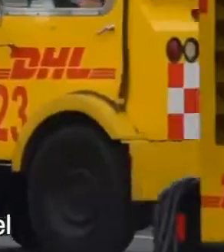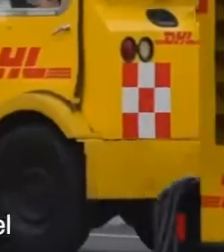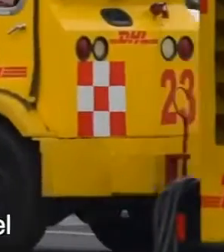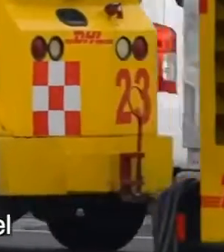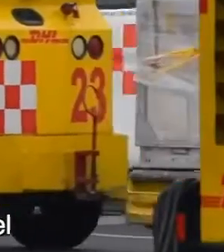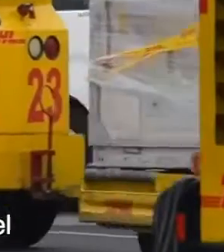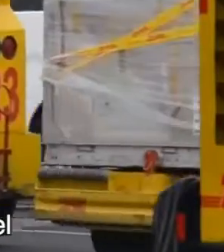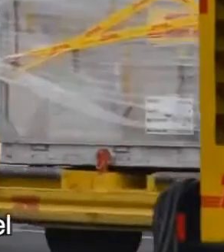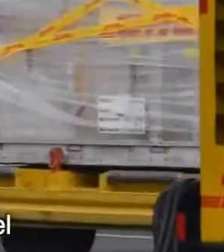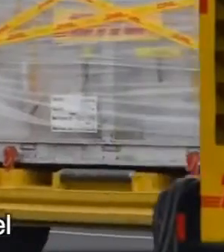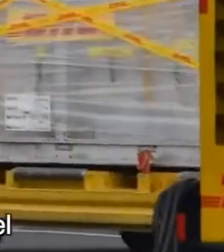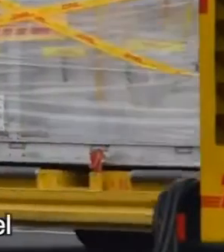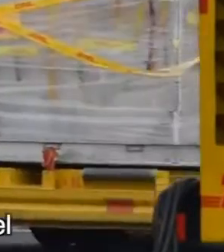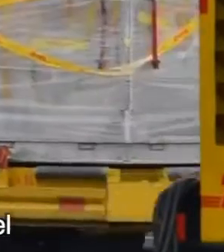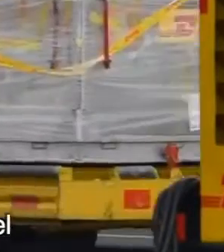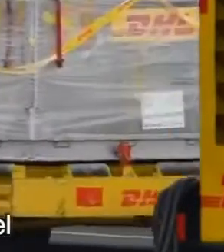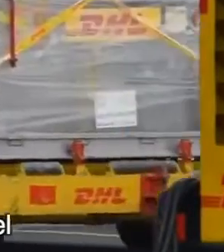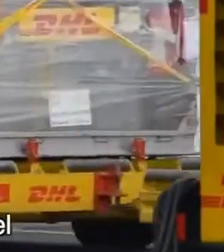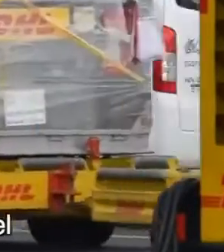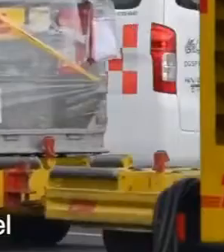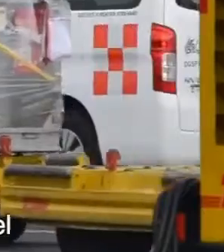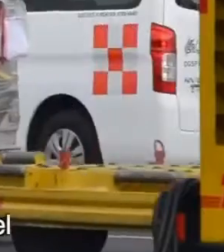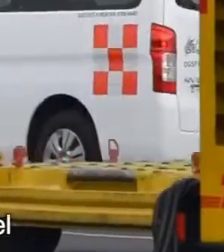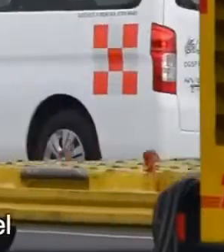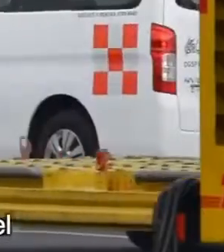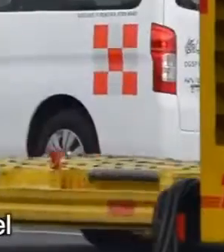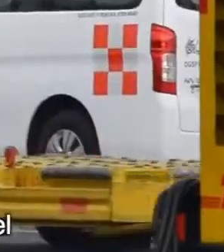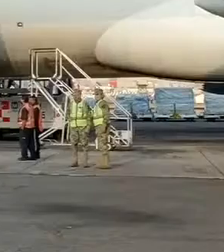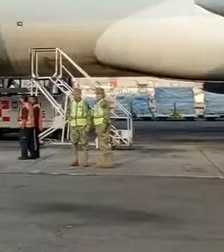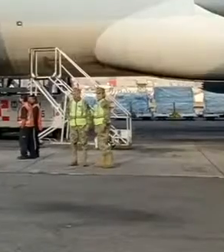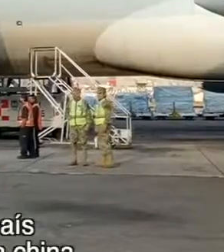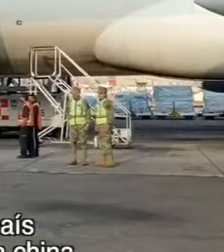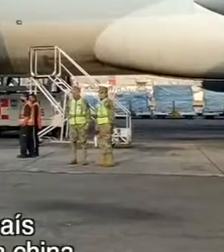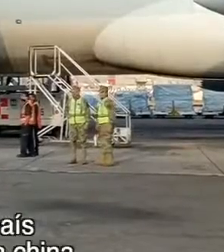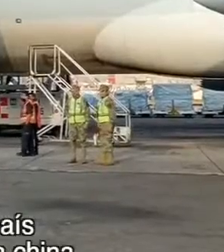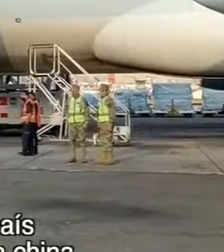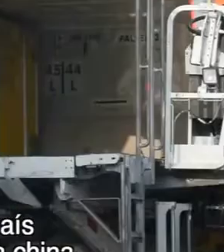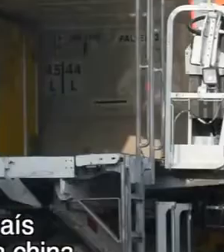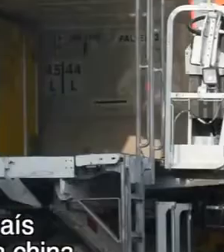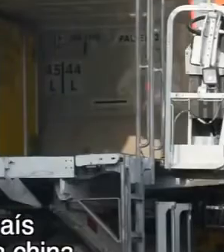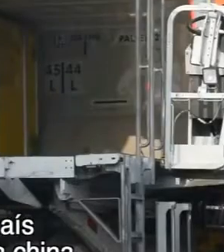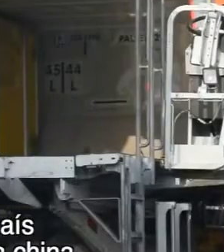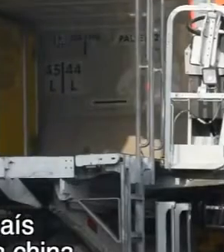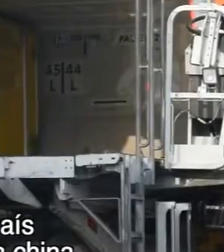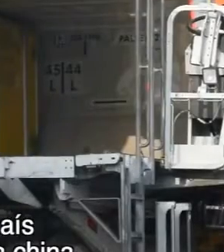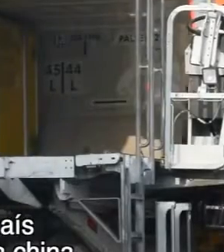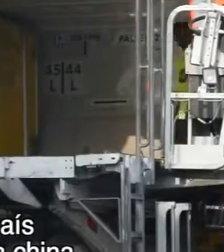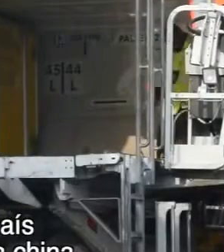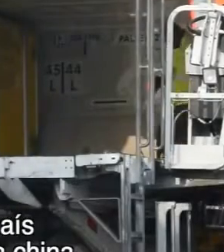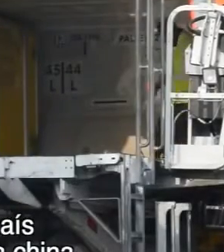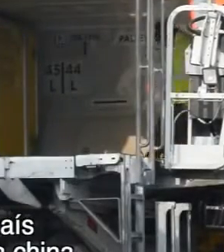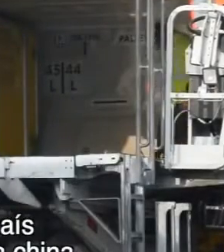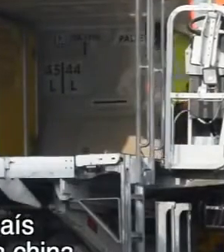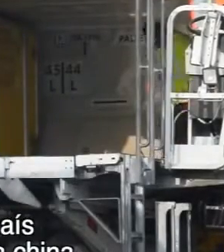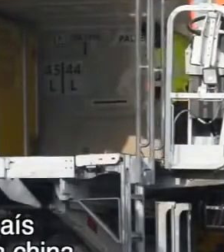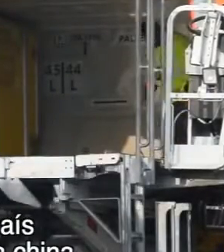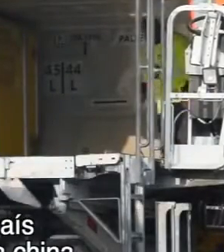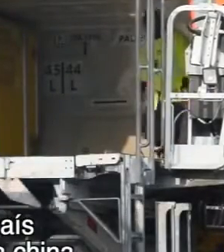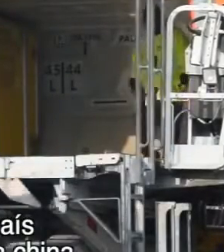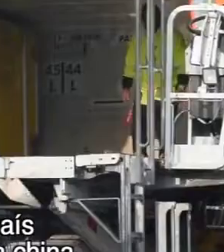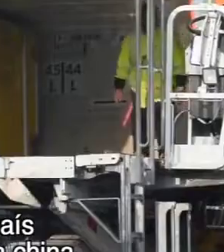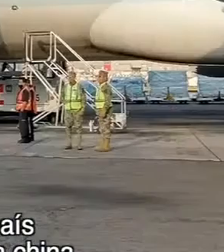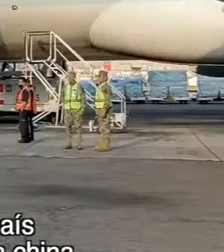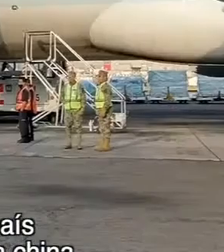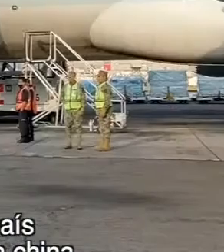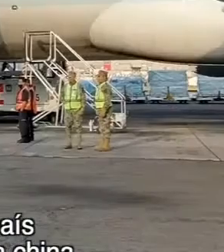16.108.755 biológicos desde el 23 de diciembre de 2020. Este jueves 3 de junio también arribaron al país 1 millón de